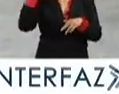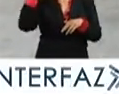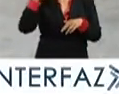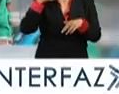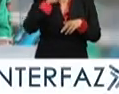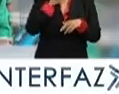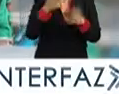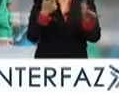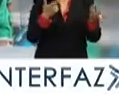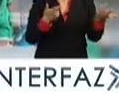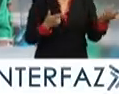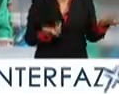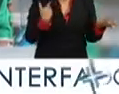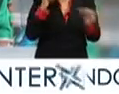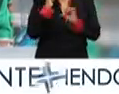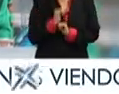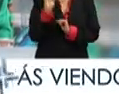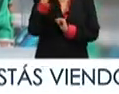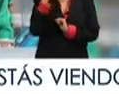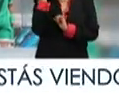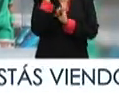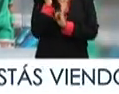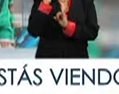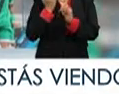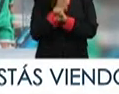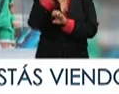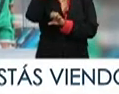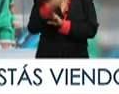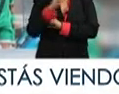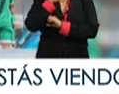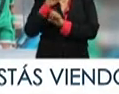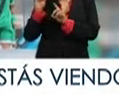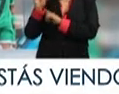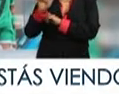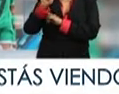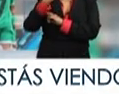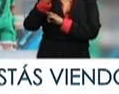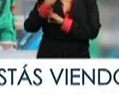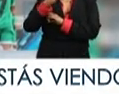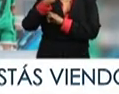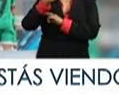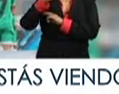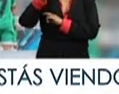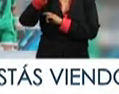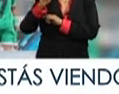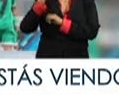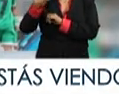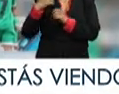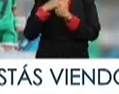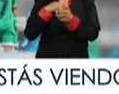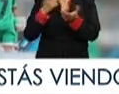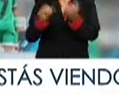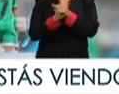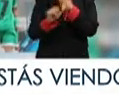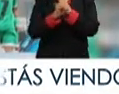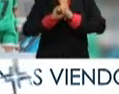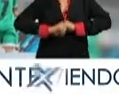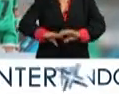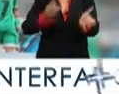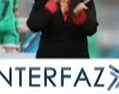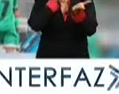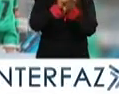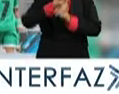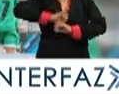así también el rector de la Universidad Autónoma del Estado de México, Alfredo Barrera, por el mismo medio, por las redes sociales, por el